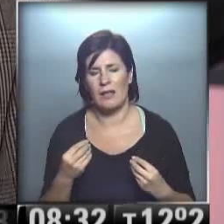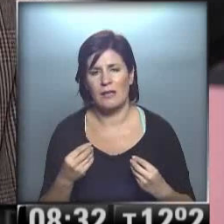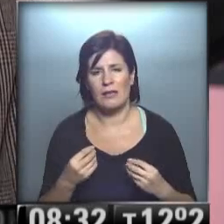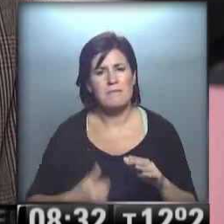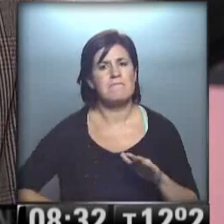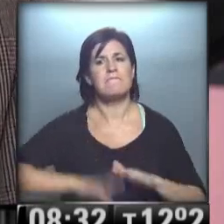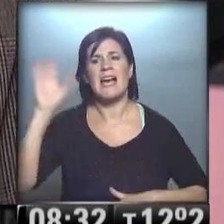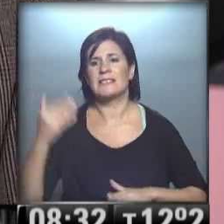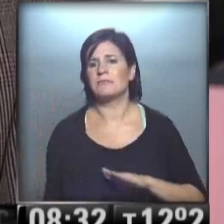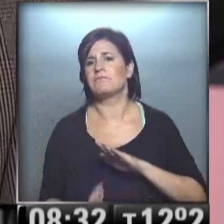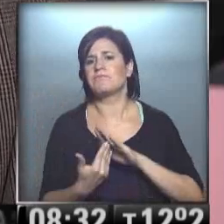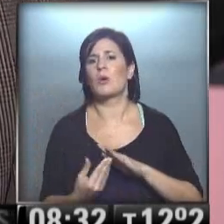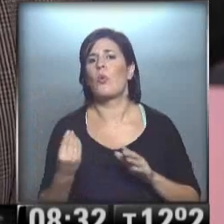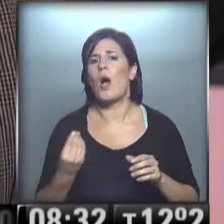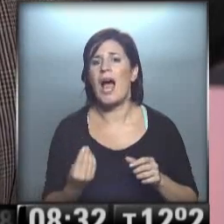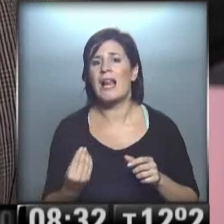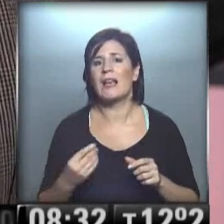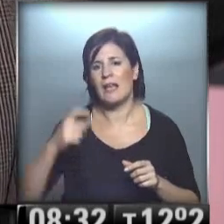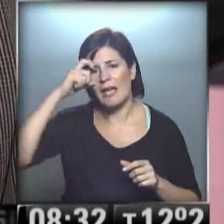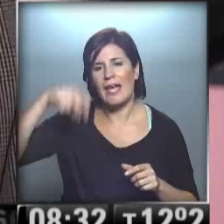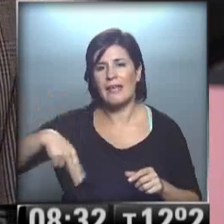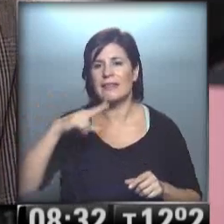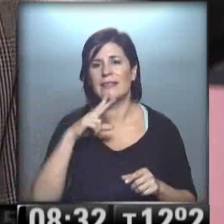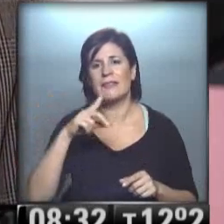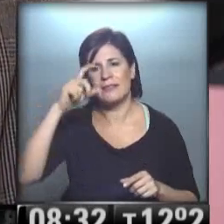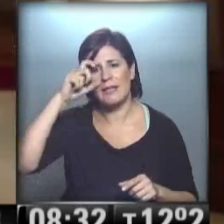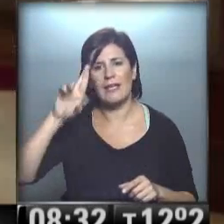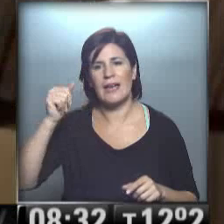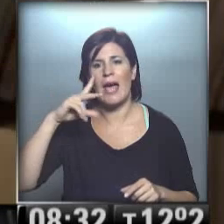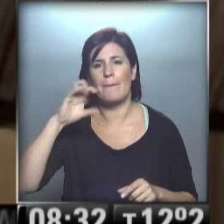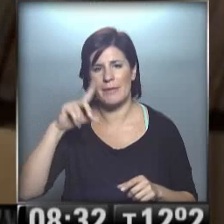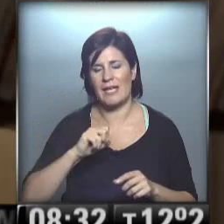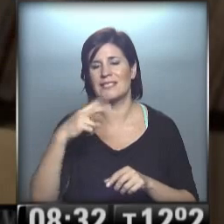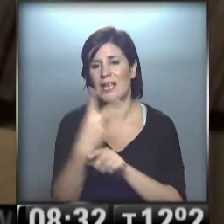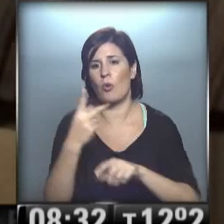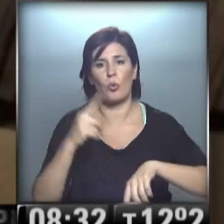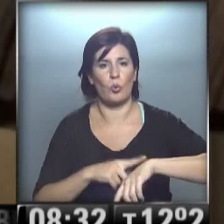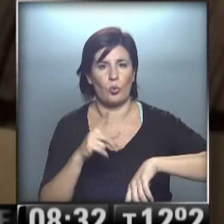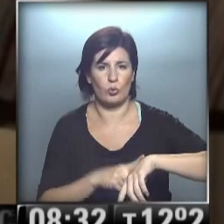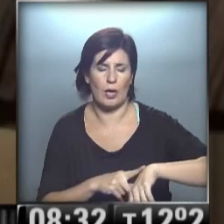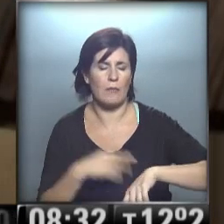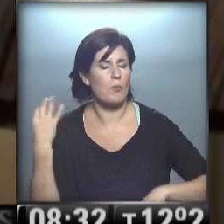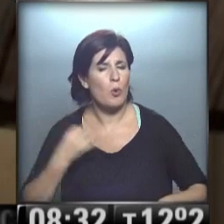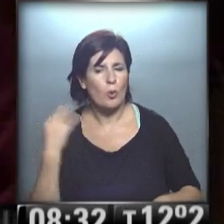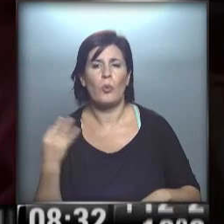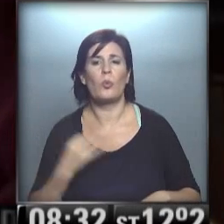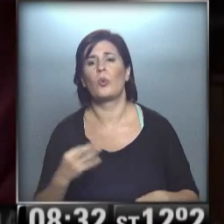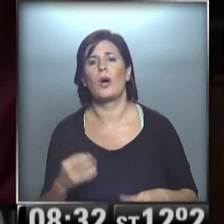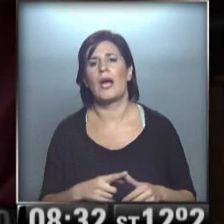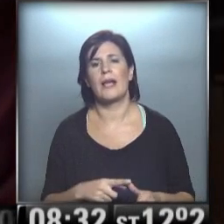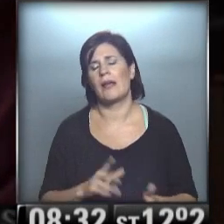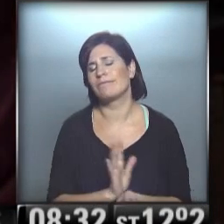mayor cantidad es precisamente en terapia segunda temporada esa gran ficción que pudiste ver